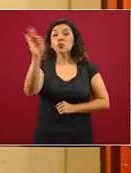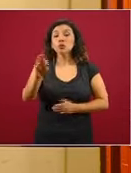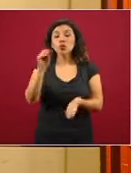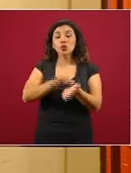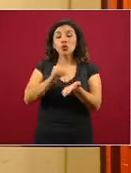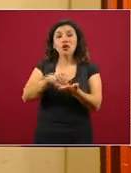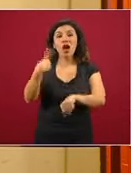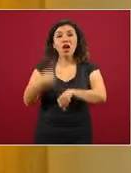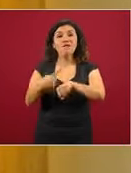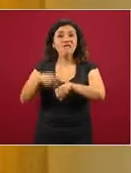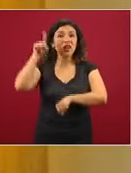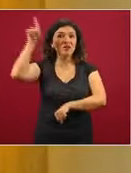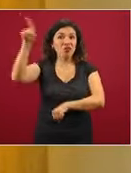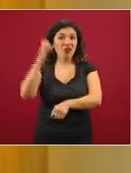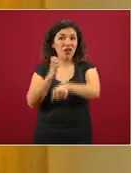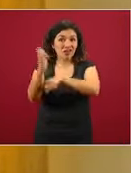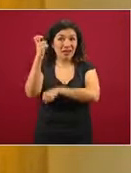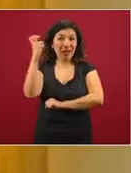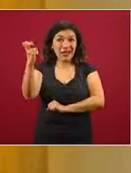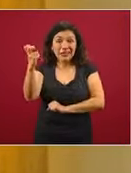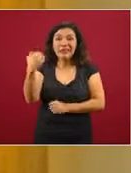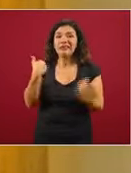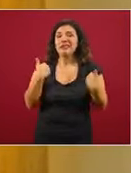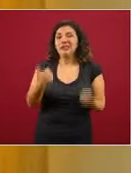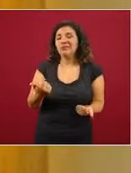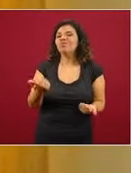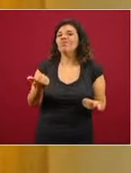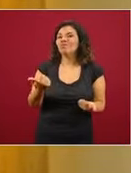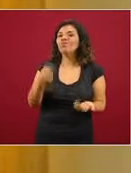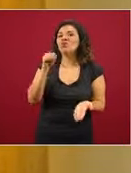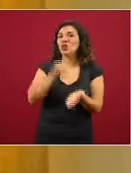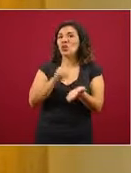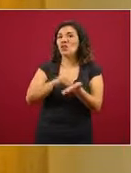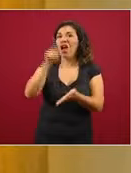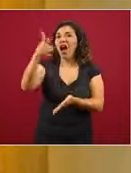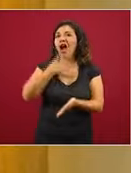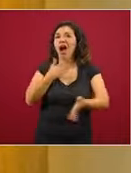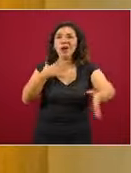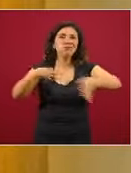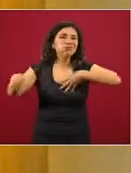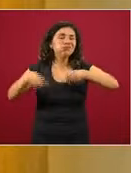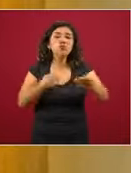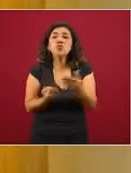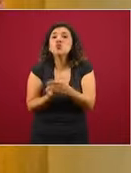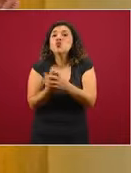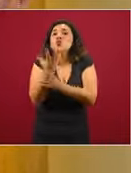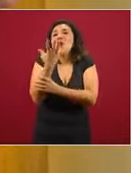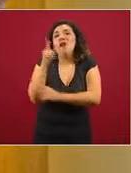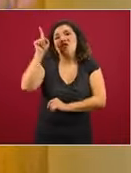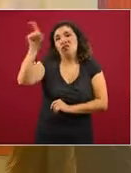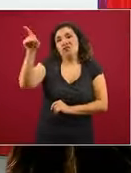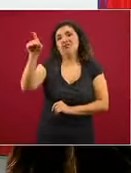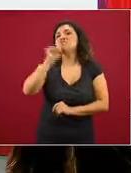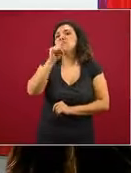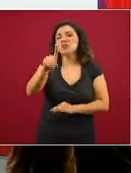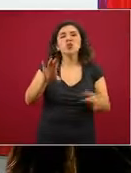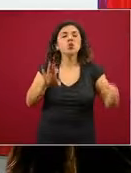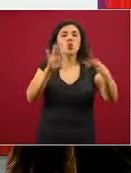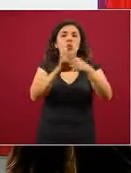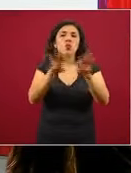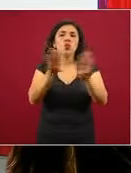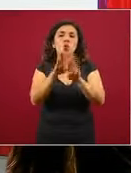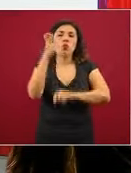activos estimados. Este indicador también nos habla de una epidemia activa reciente, que precisamente es concordante con